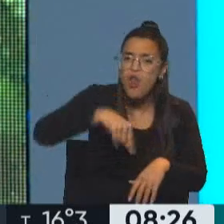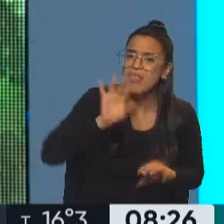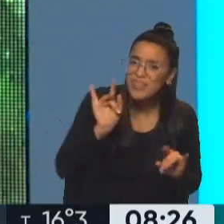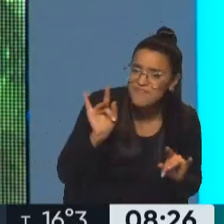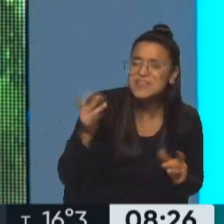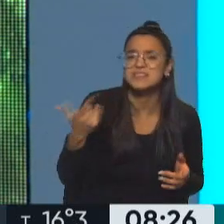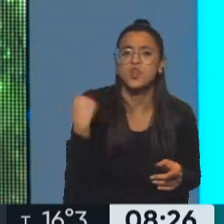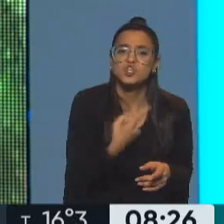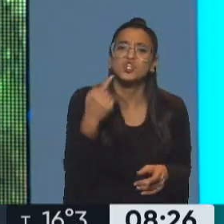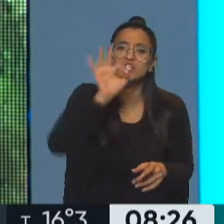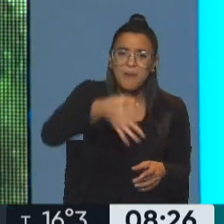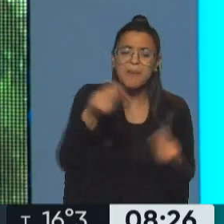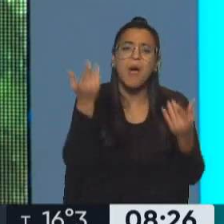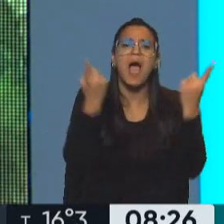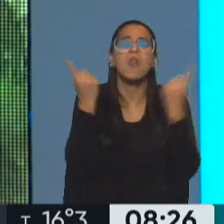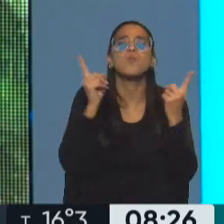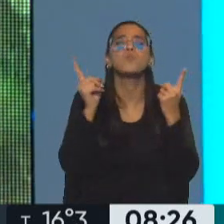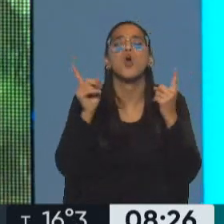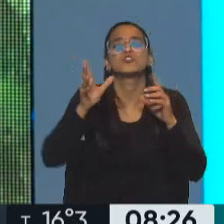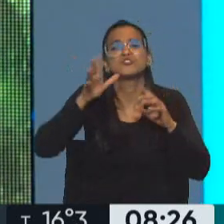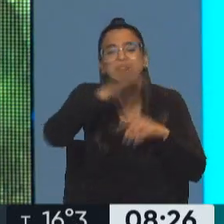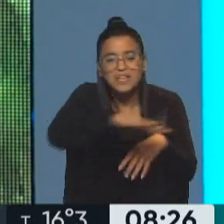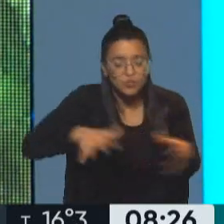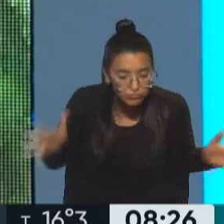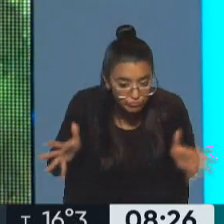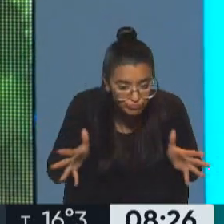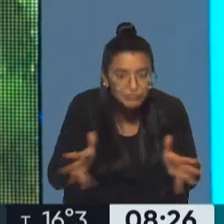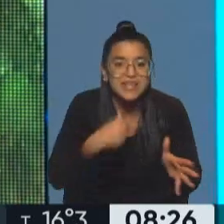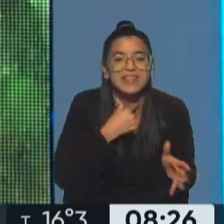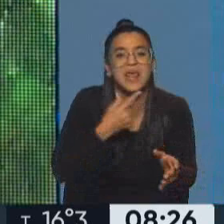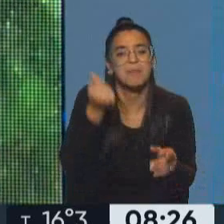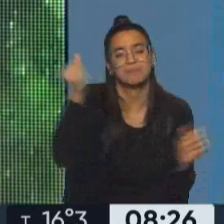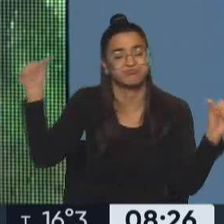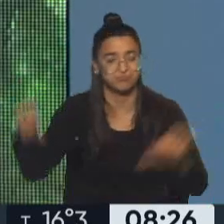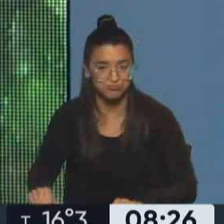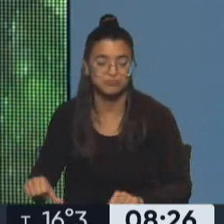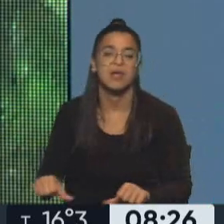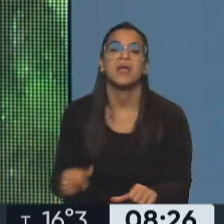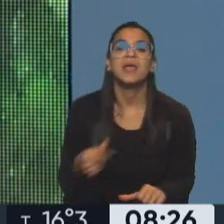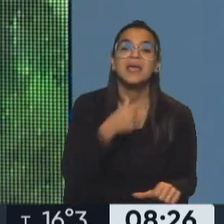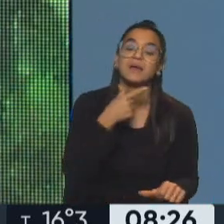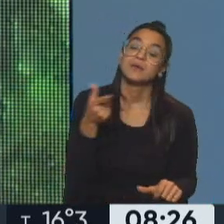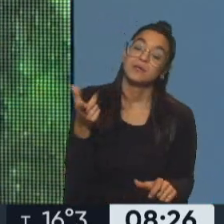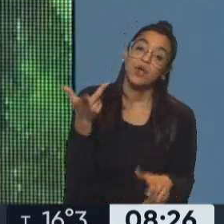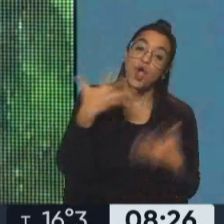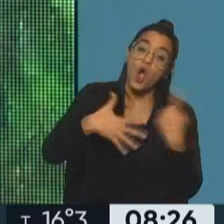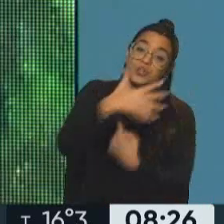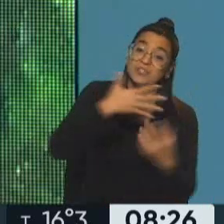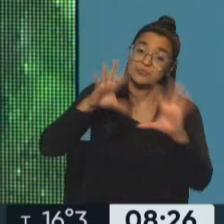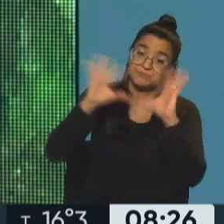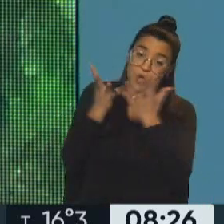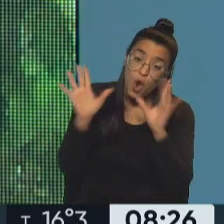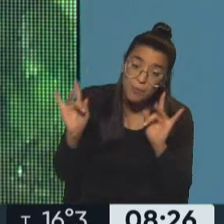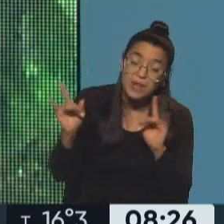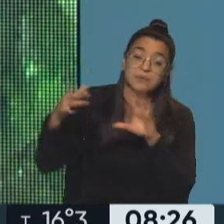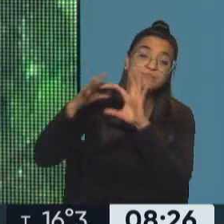donde, bueno, sabemos, hay sectores que están promoviendo una devaluación, hay un contexto internacional muy complicado, vinculado